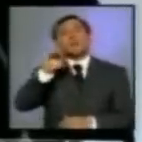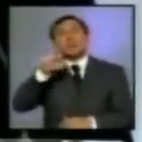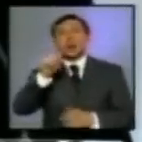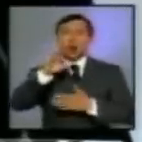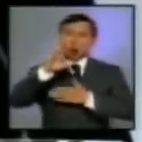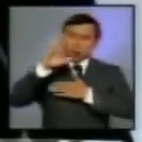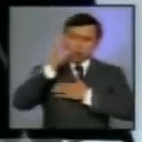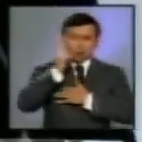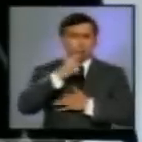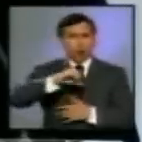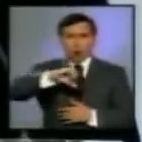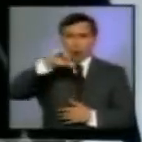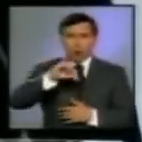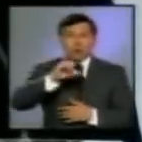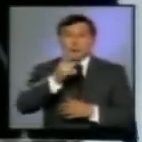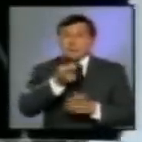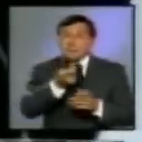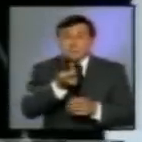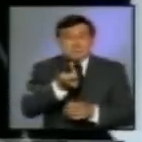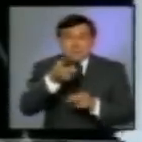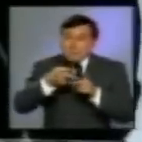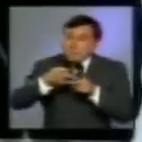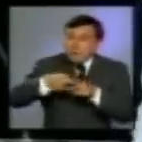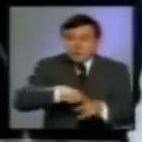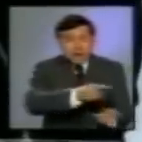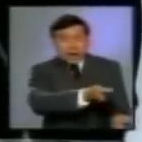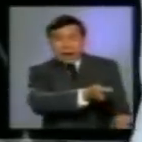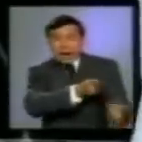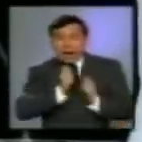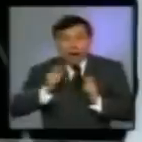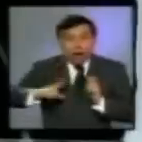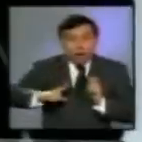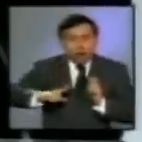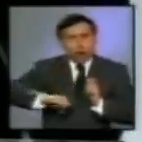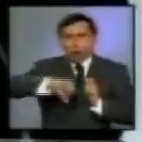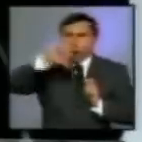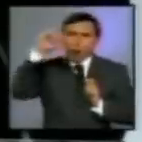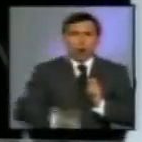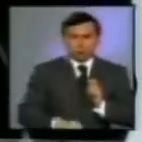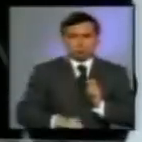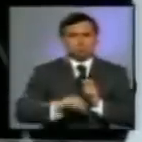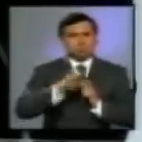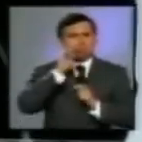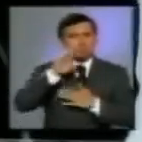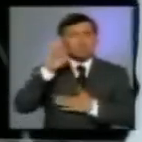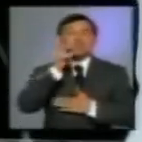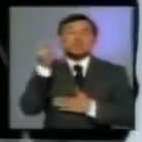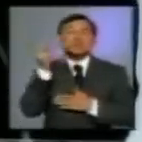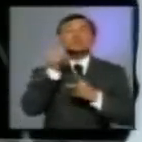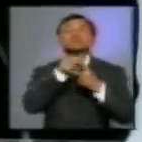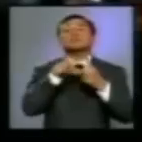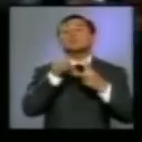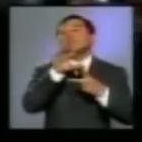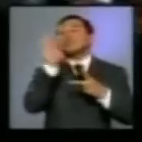desde el primer día de gobierno. Y le pedían a la gente que escogiera dos opciones, con la